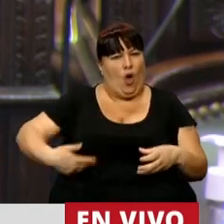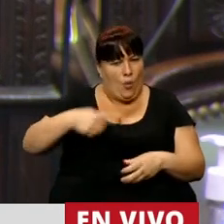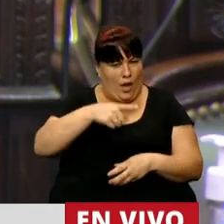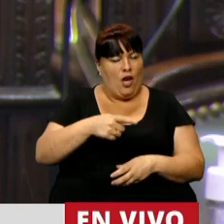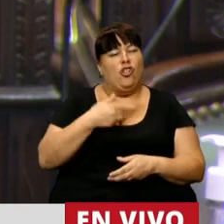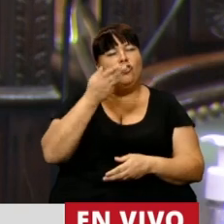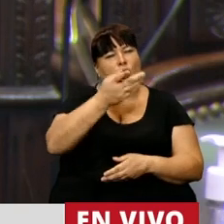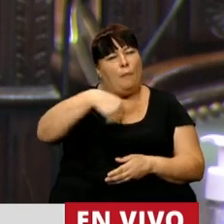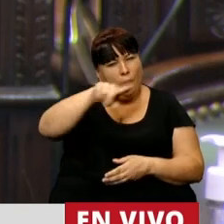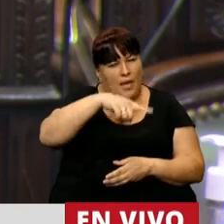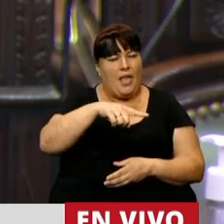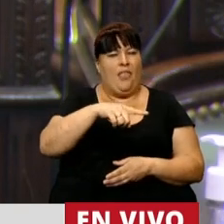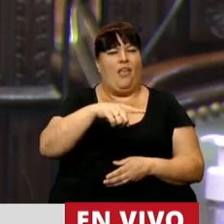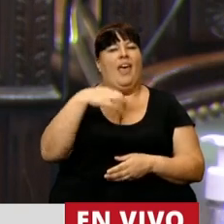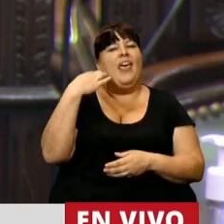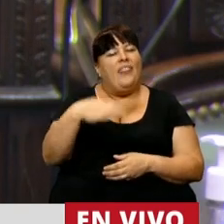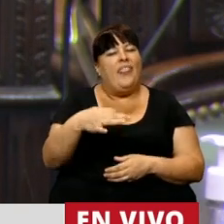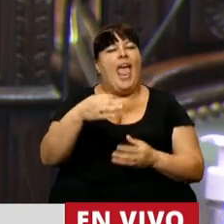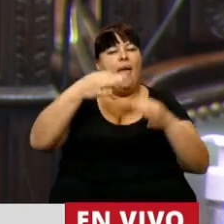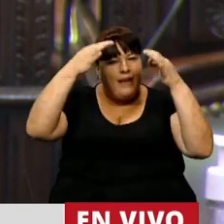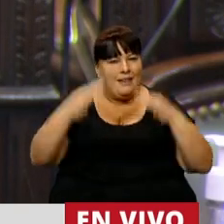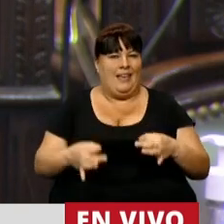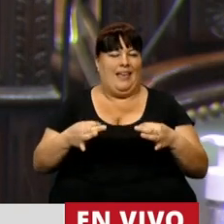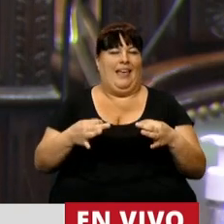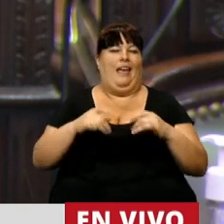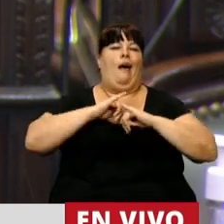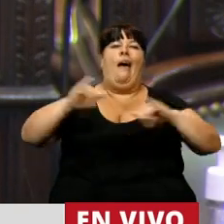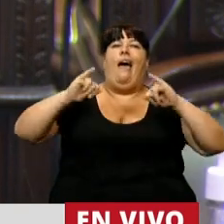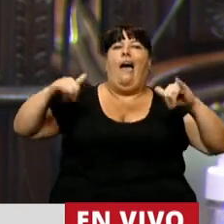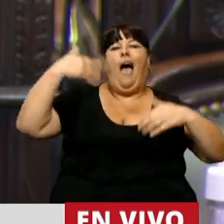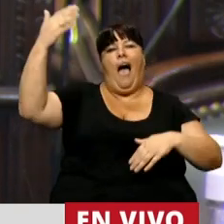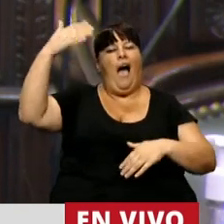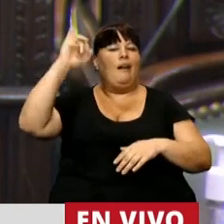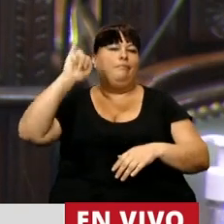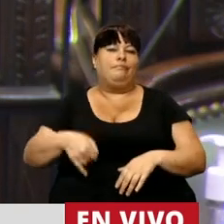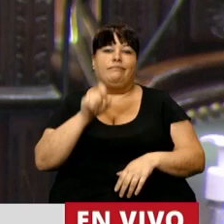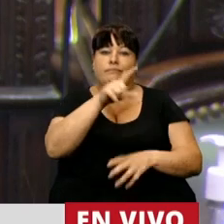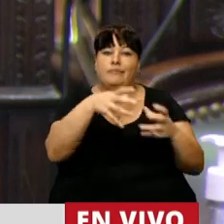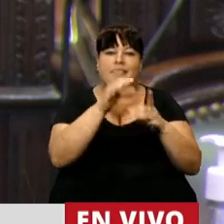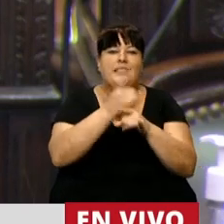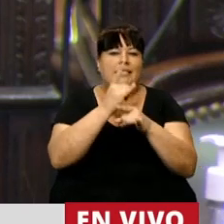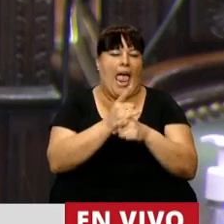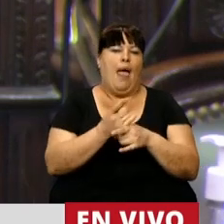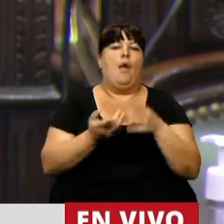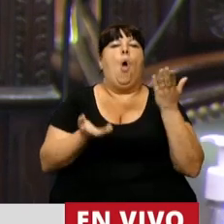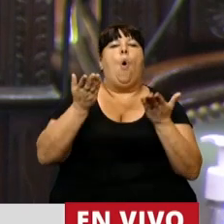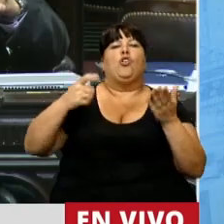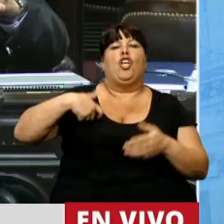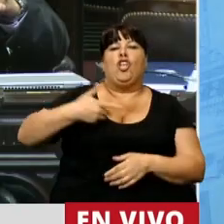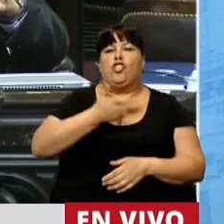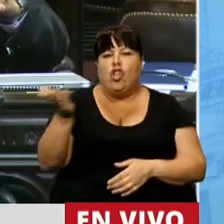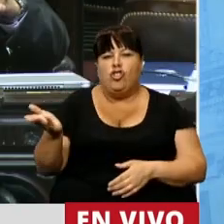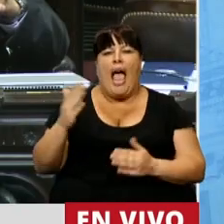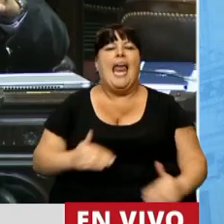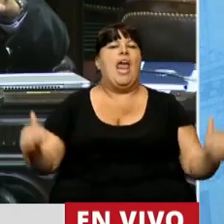los invito a que llenen de contenido esos eslogan clásicos que tienen, de la justicia social y